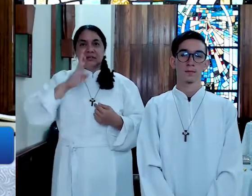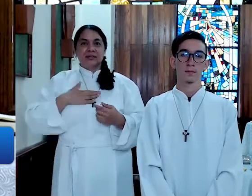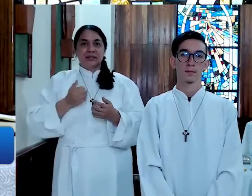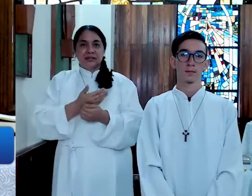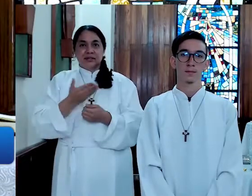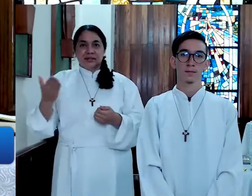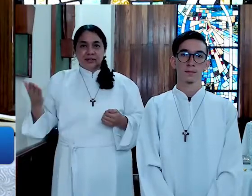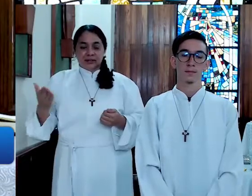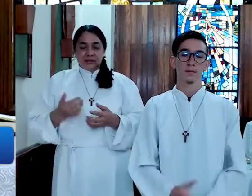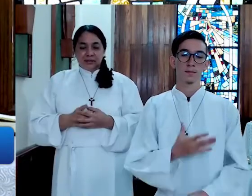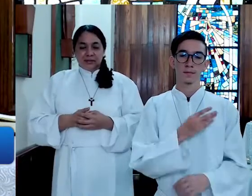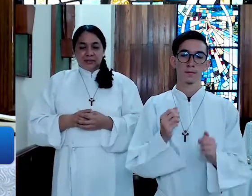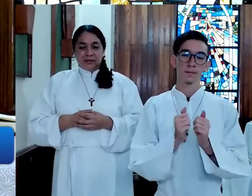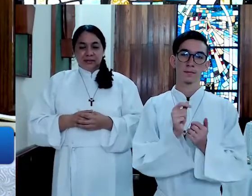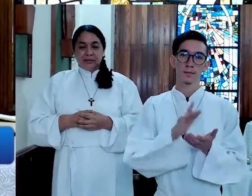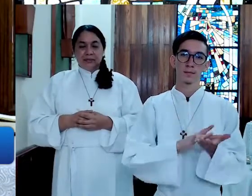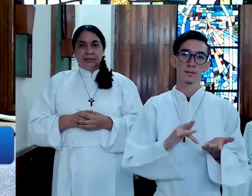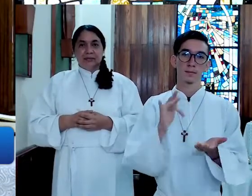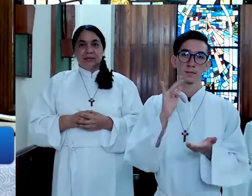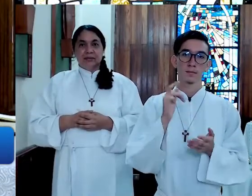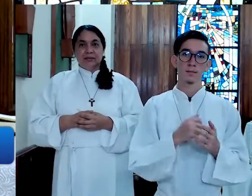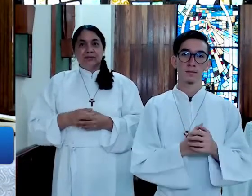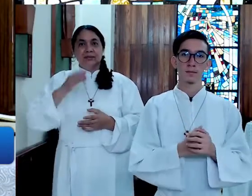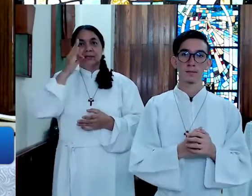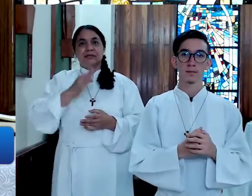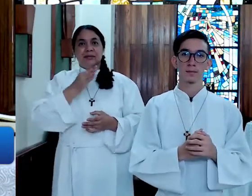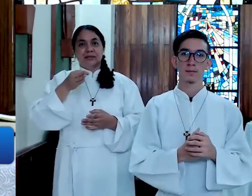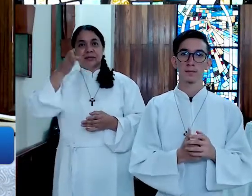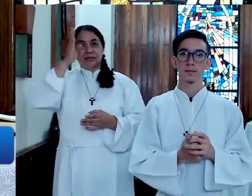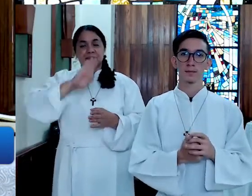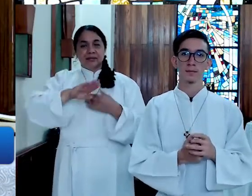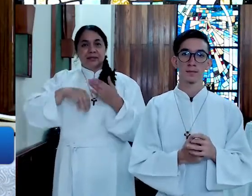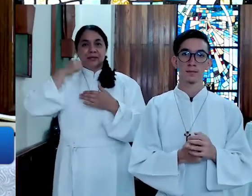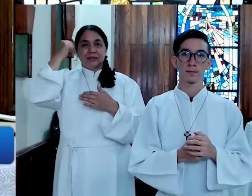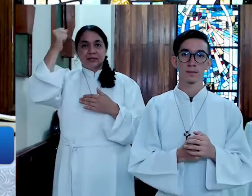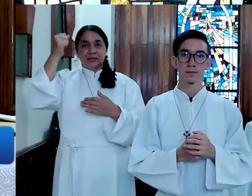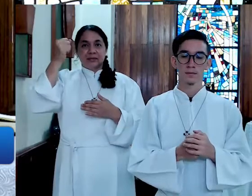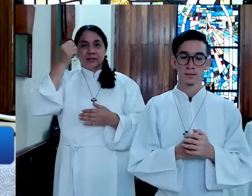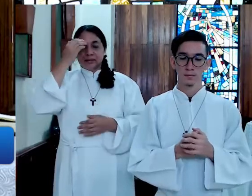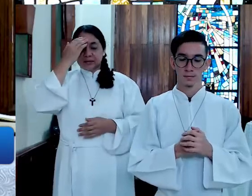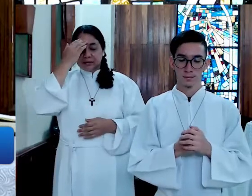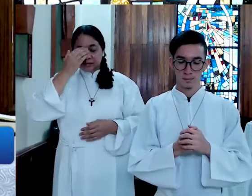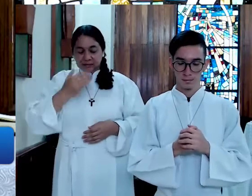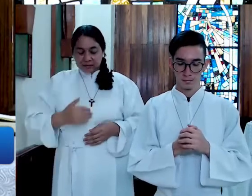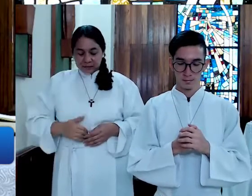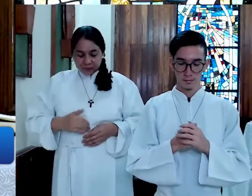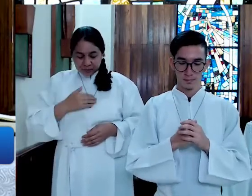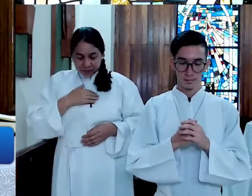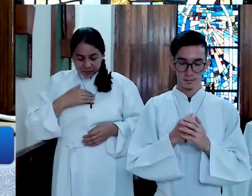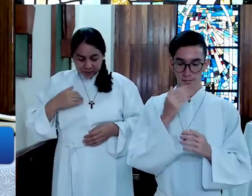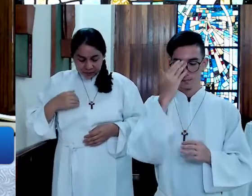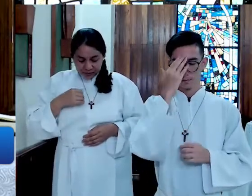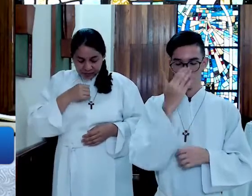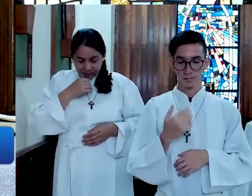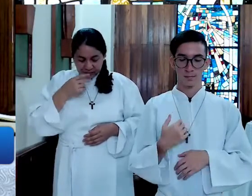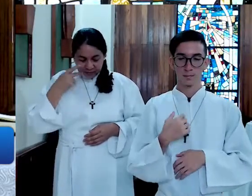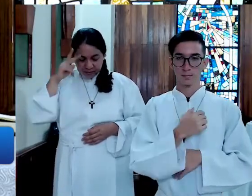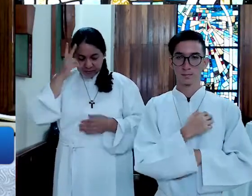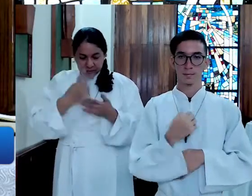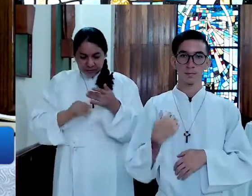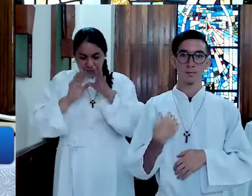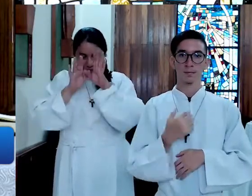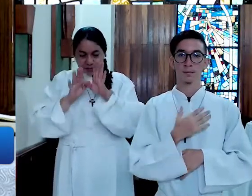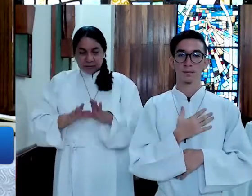esté con ustedes. Y con su espíritu. La bendición de Dios Todopoderoso, Padre, Hijo y